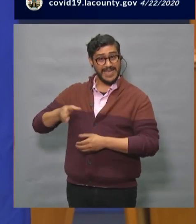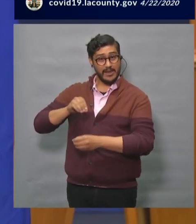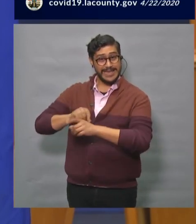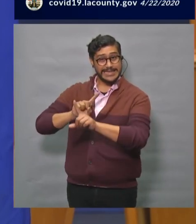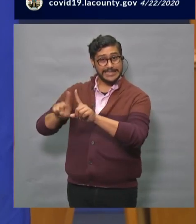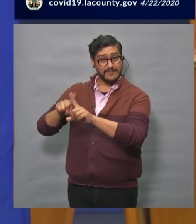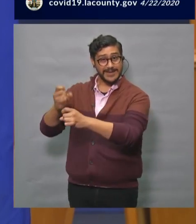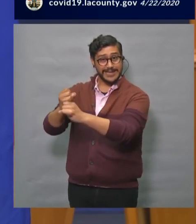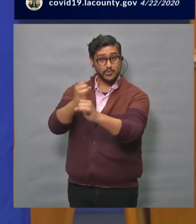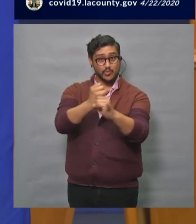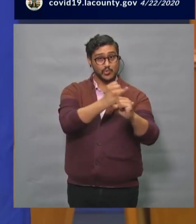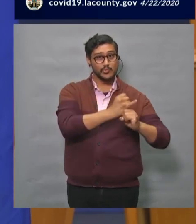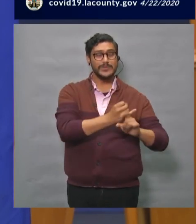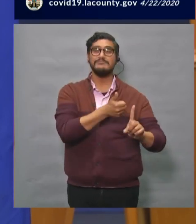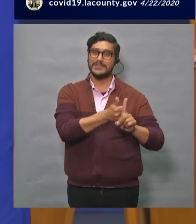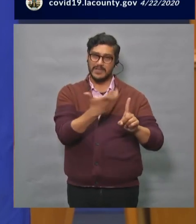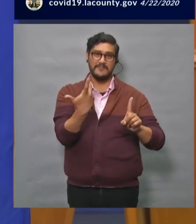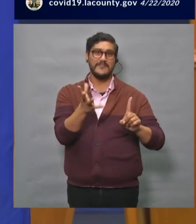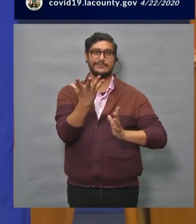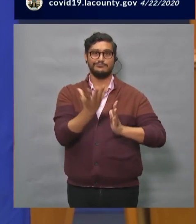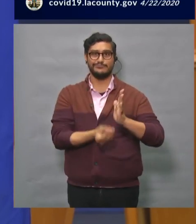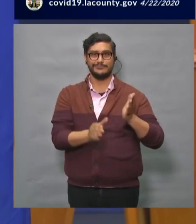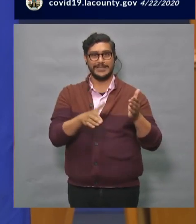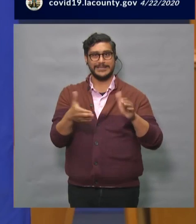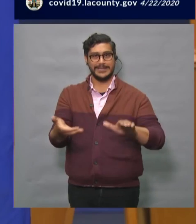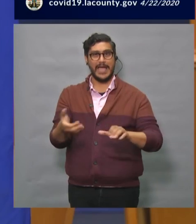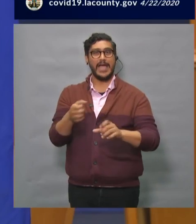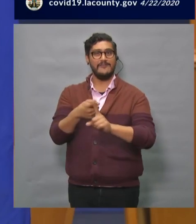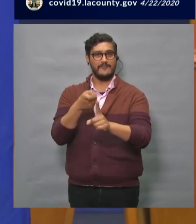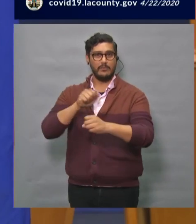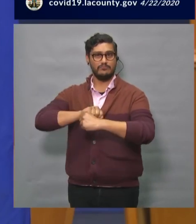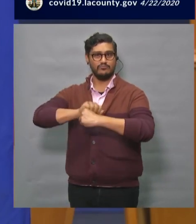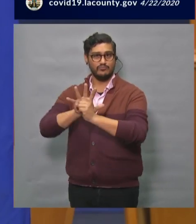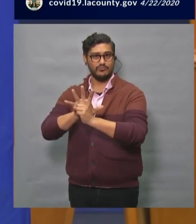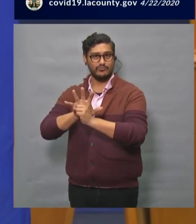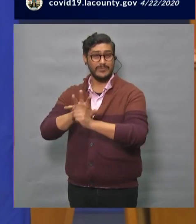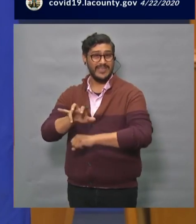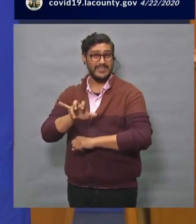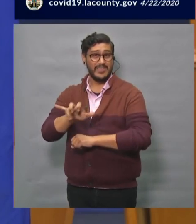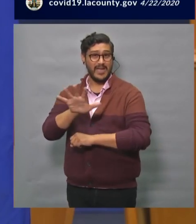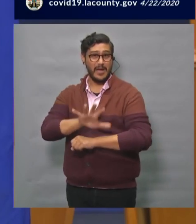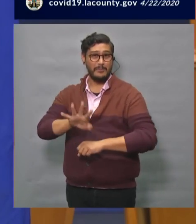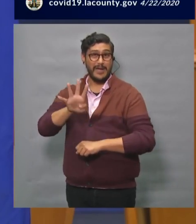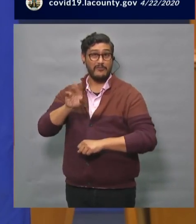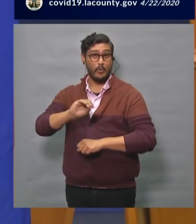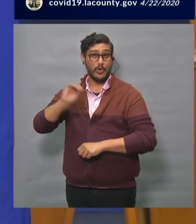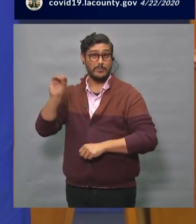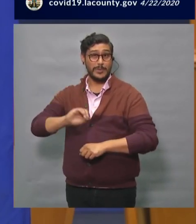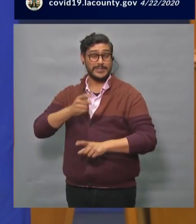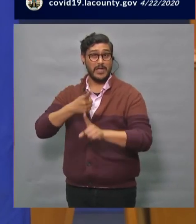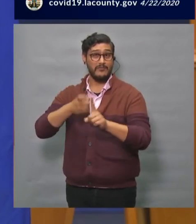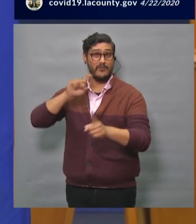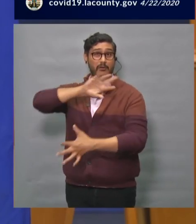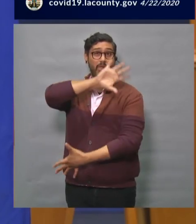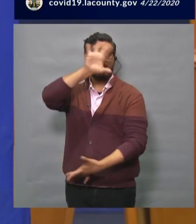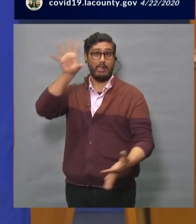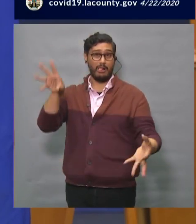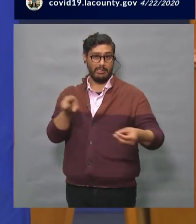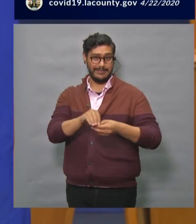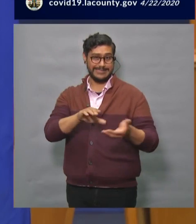institucionales han fallecido por COVID-19, lo que representa el 40% de todos los